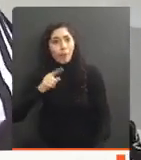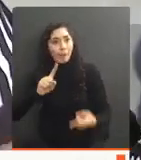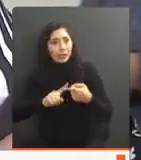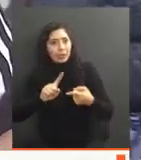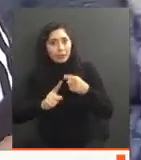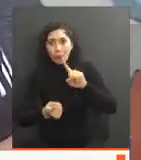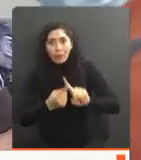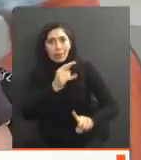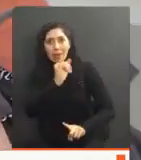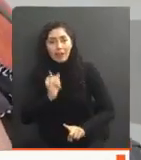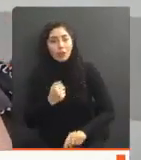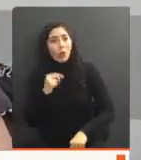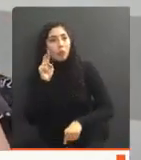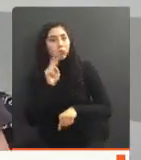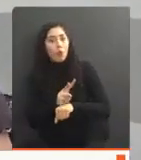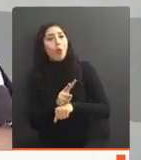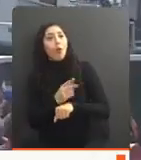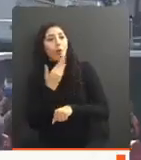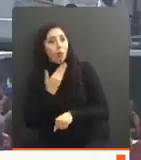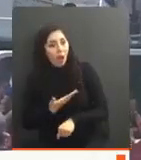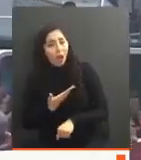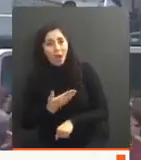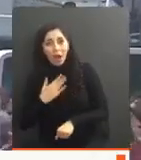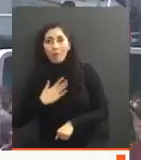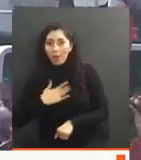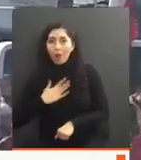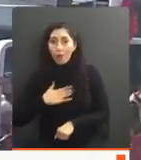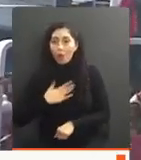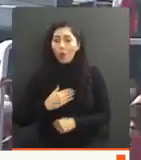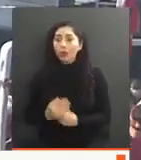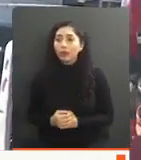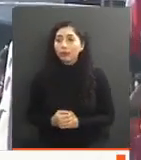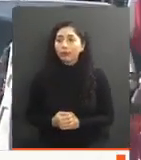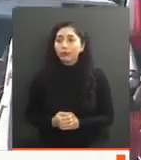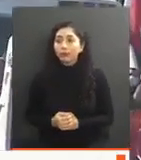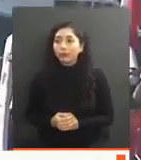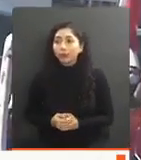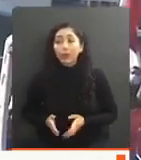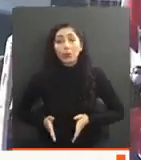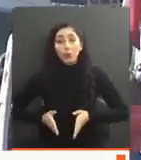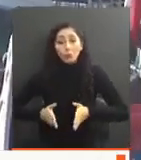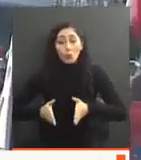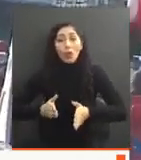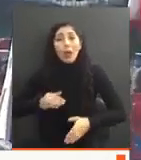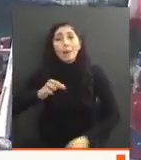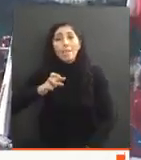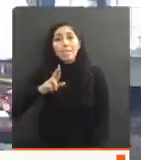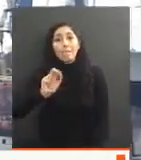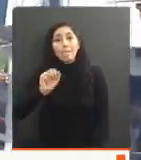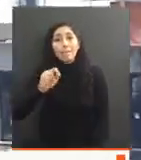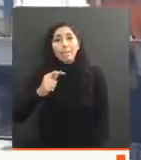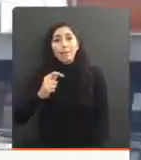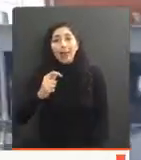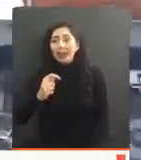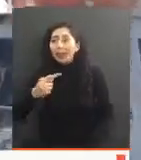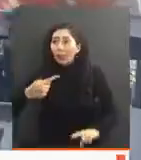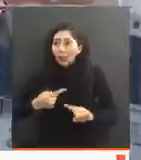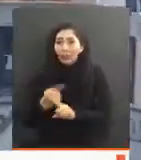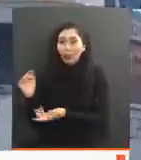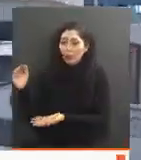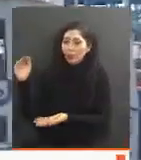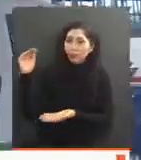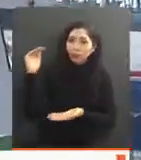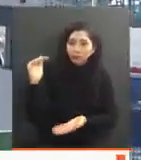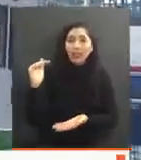yo estoy alucinando con todo lo que está pasando. En el Muelle Prat, San Pedro volvió a estar sobre una embarcación para liderar